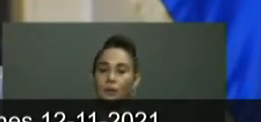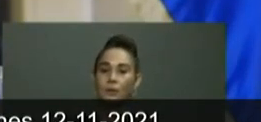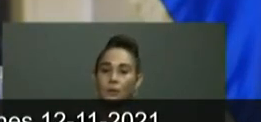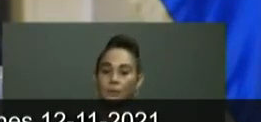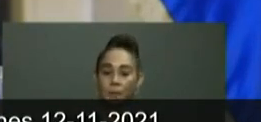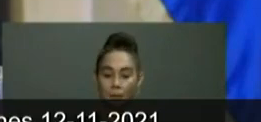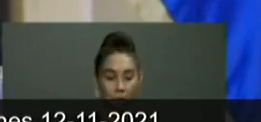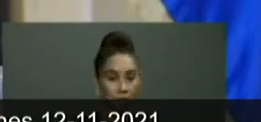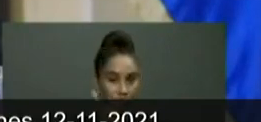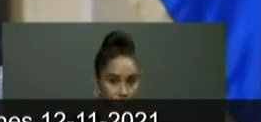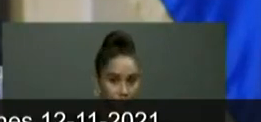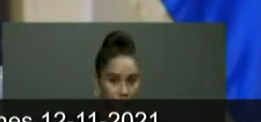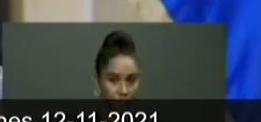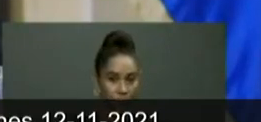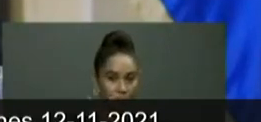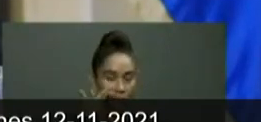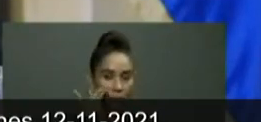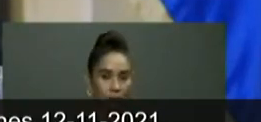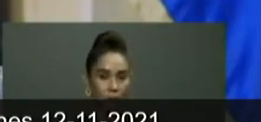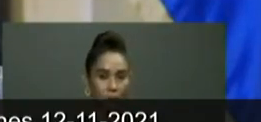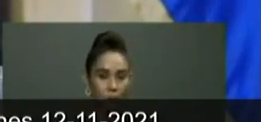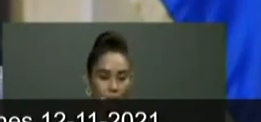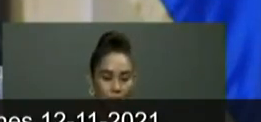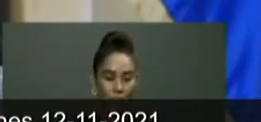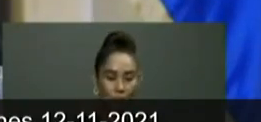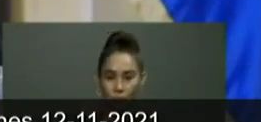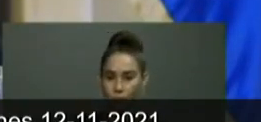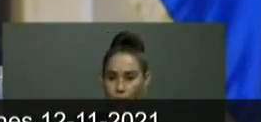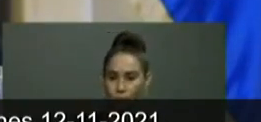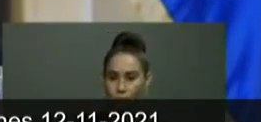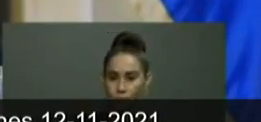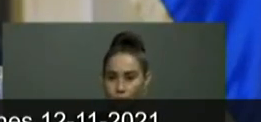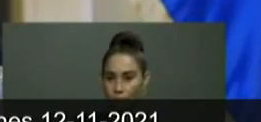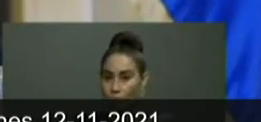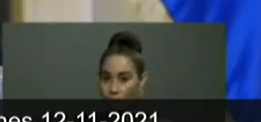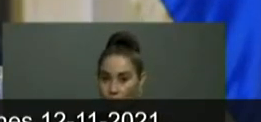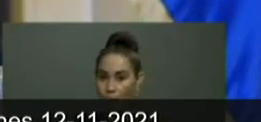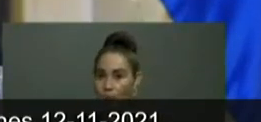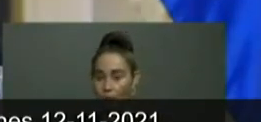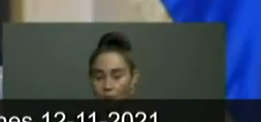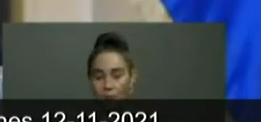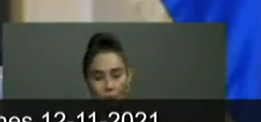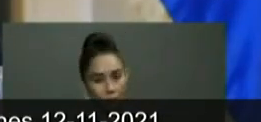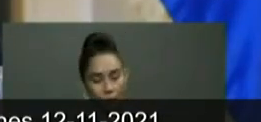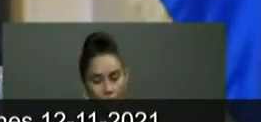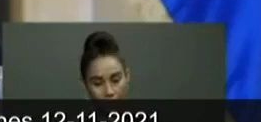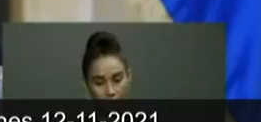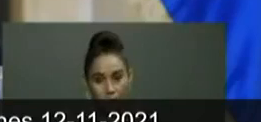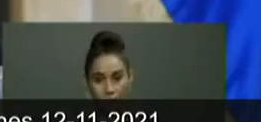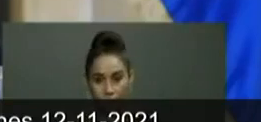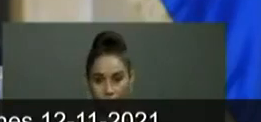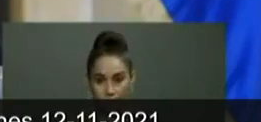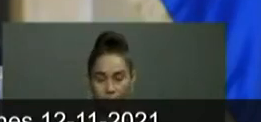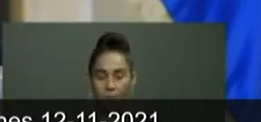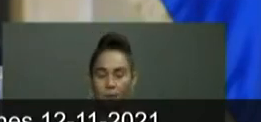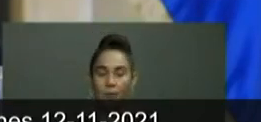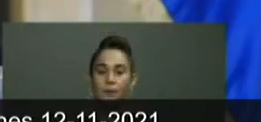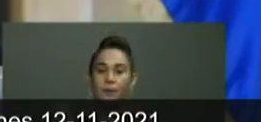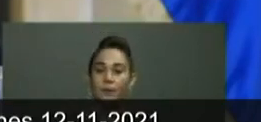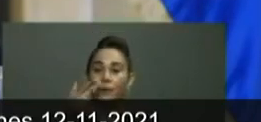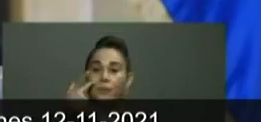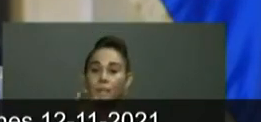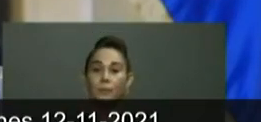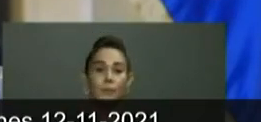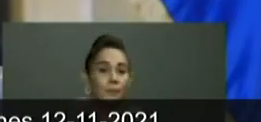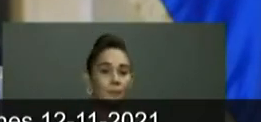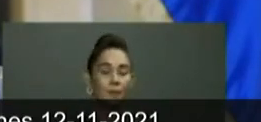instalada. Capacidad instalada que se ve ahora lastimada, ¿por qué? Por el COVID. Como el COVID ha reducido el número de camas, pues se nota mucho más.